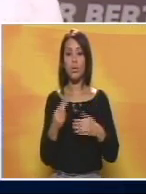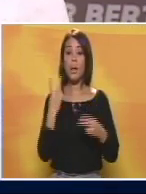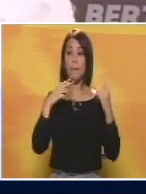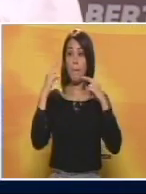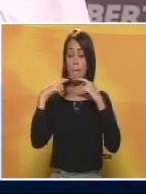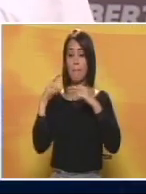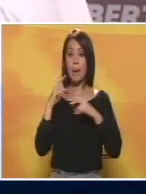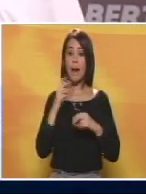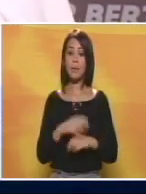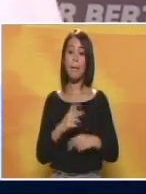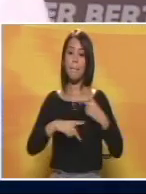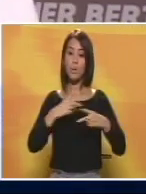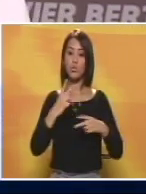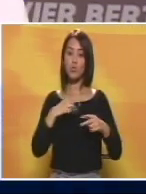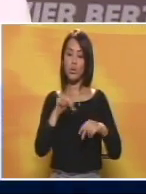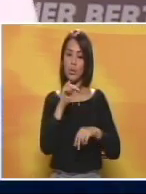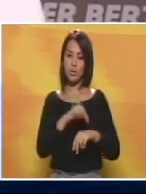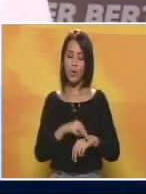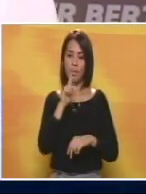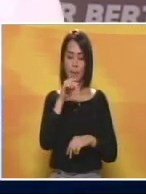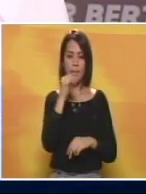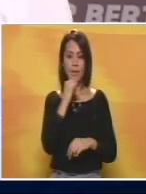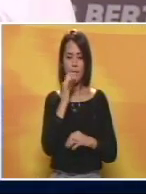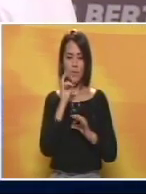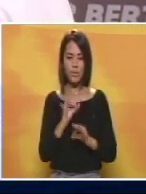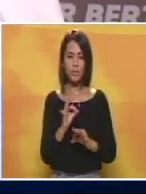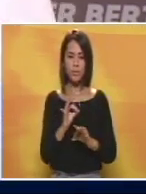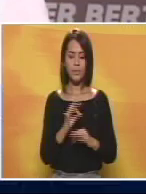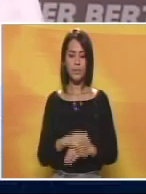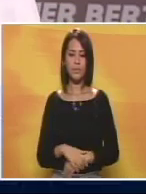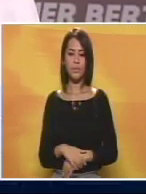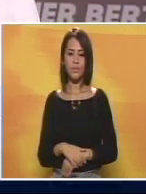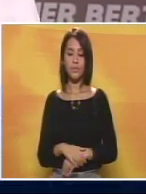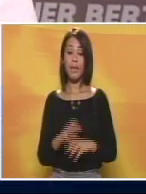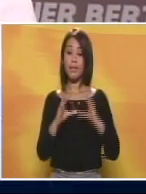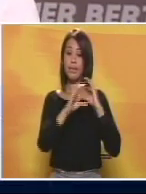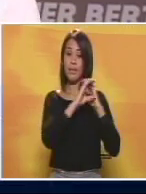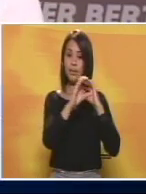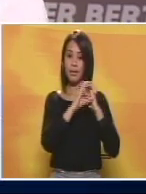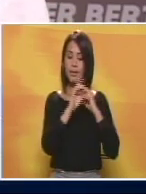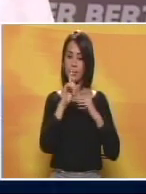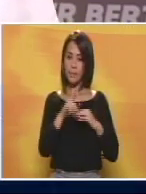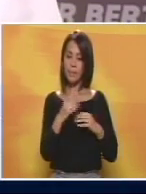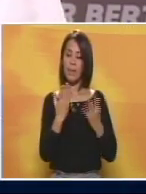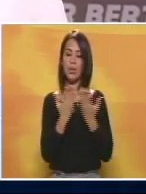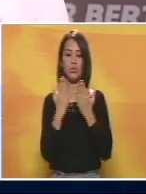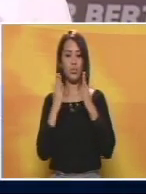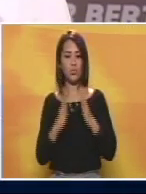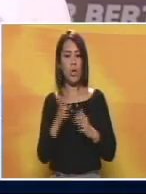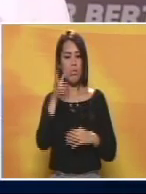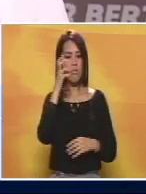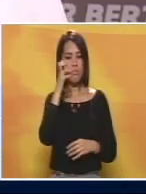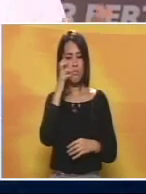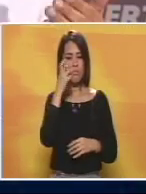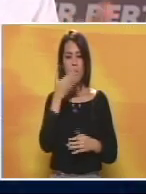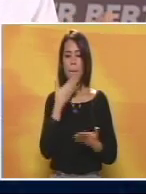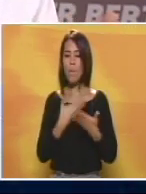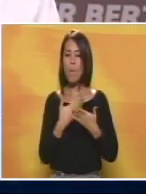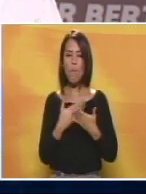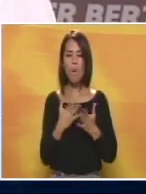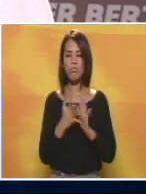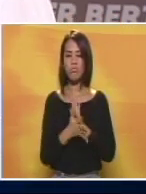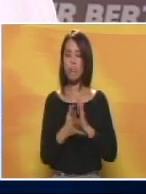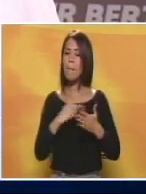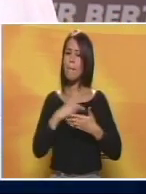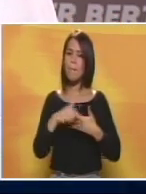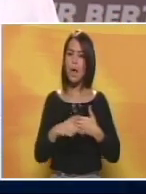producción nacional. El aspirante además se reunió con miembros del Sindicato de Transporte y con dirigentes estudiantiles para escuchar sus propuestas y escuchó